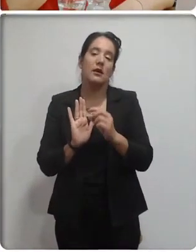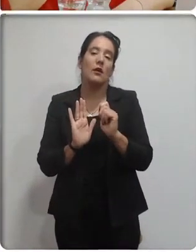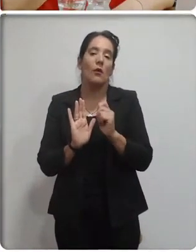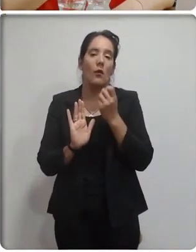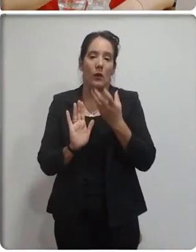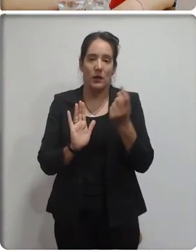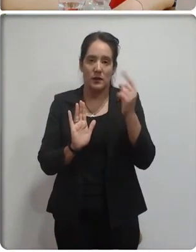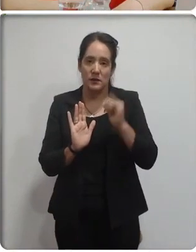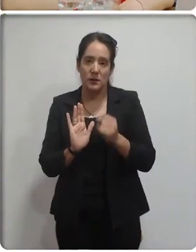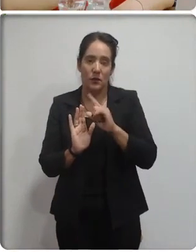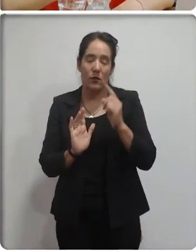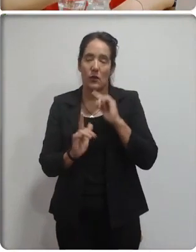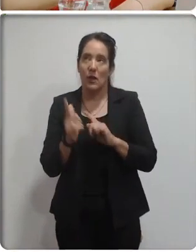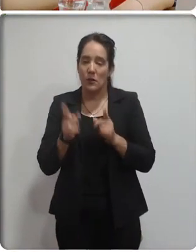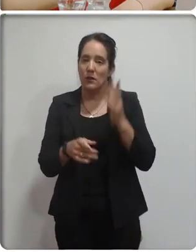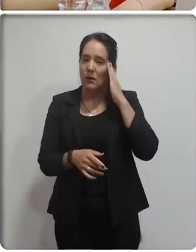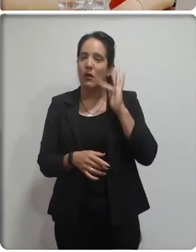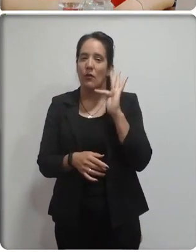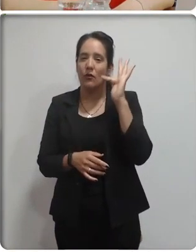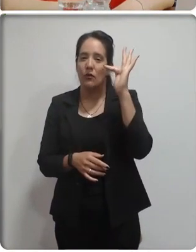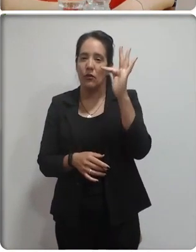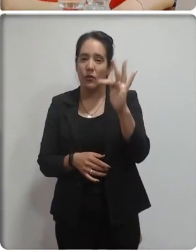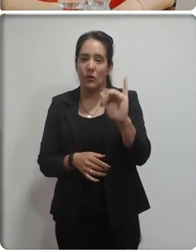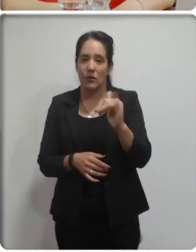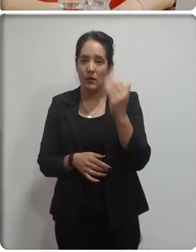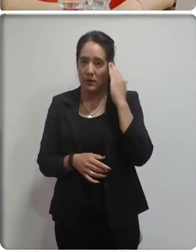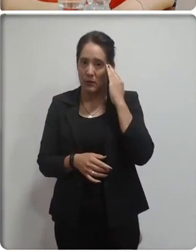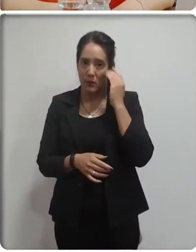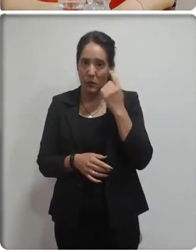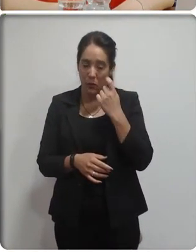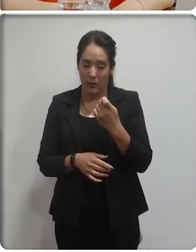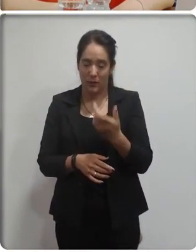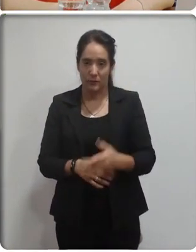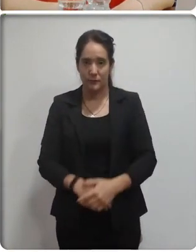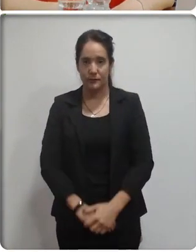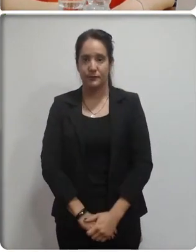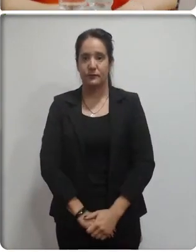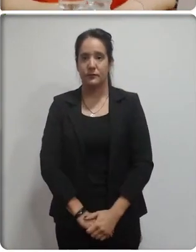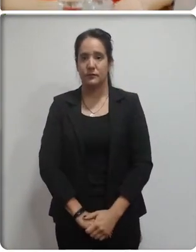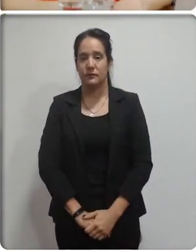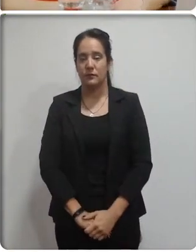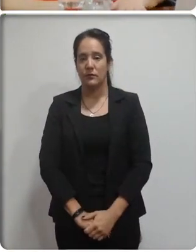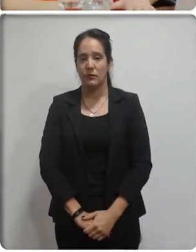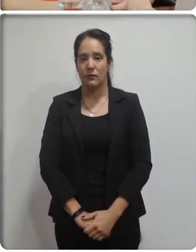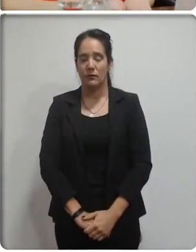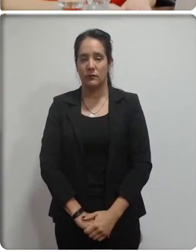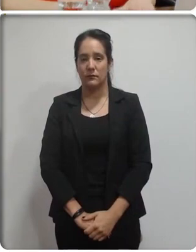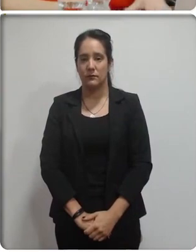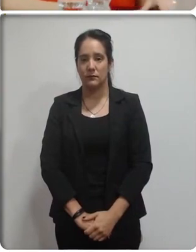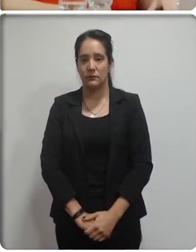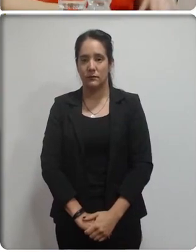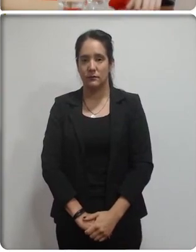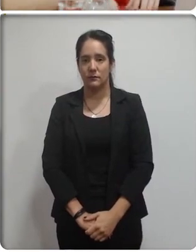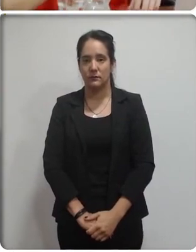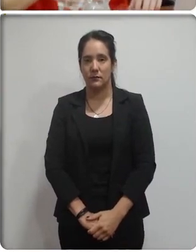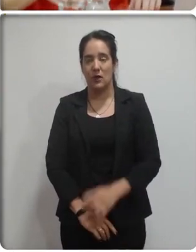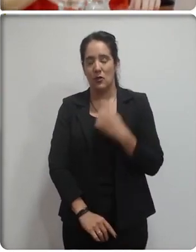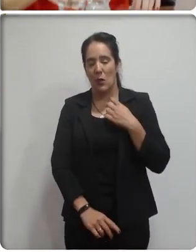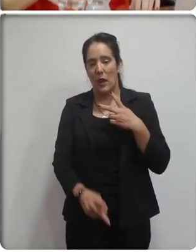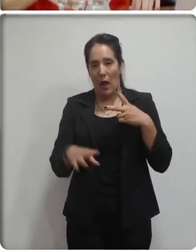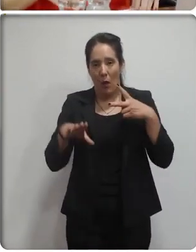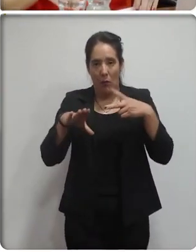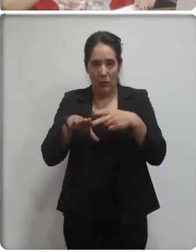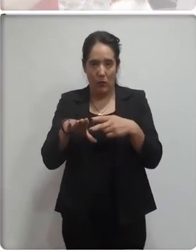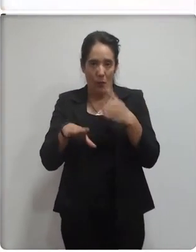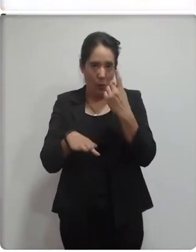las que vienen a futuro que también ya están identificadas. Sí. Voy a interrumpir un